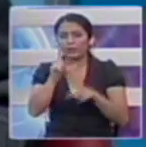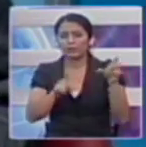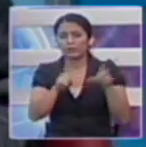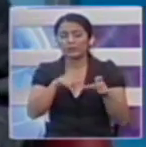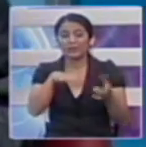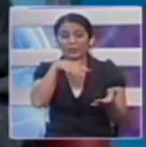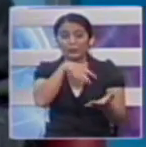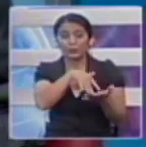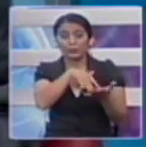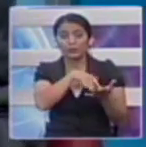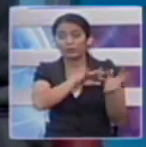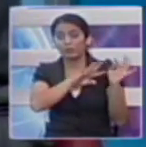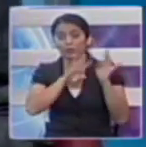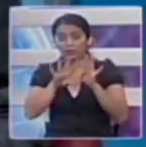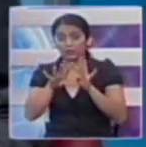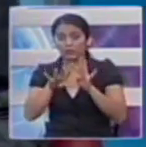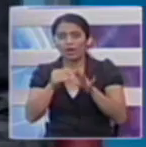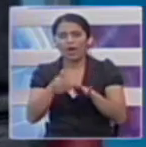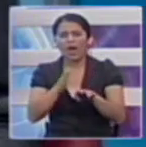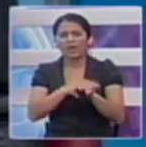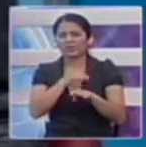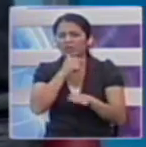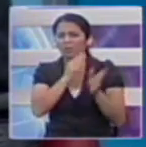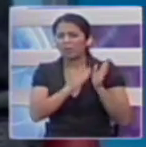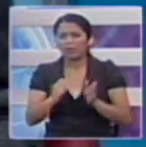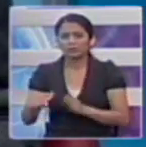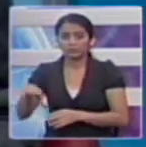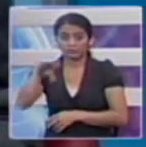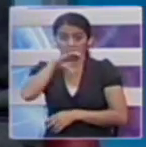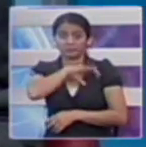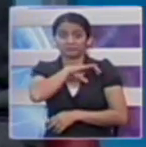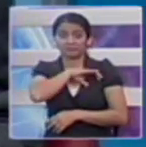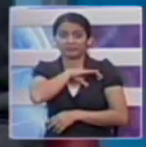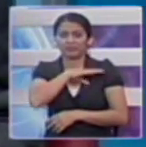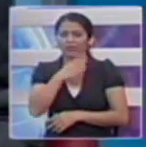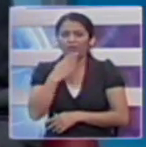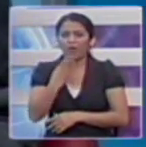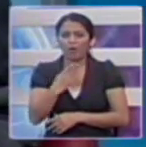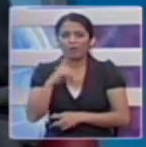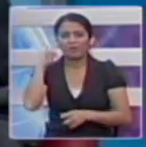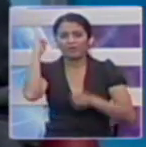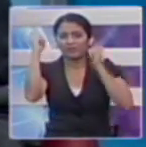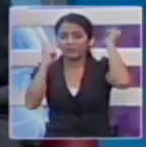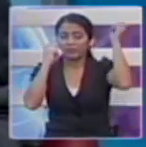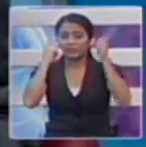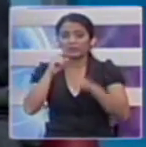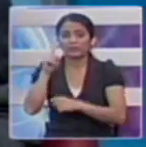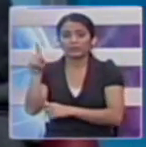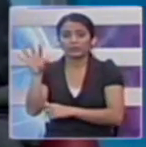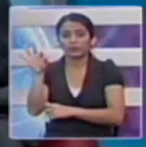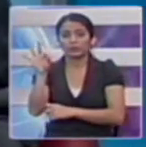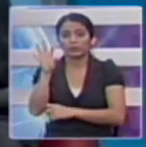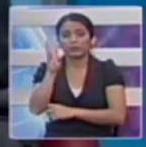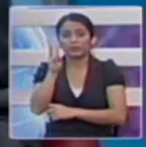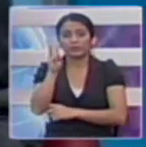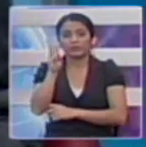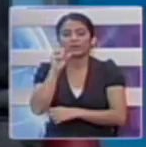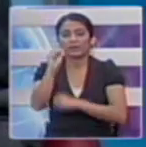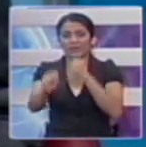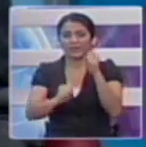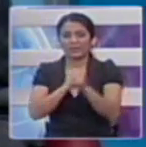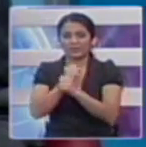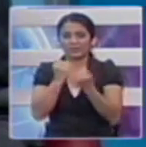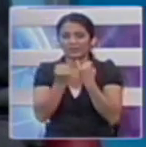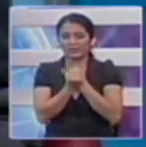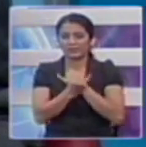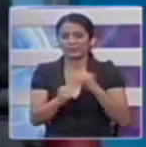de las actividades programadas por el municipio porteño para festejar los 196 años de independencia de la Perla del Pacífico.